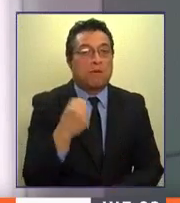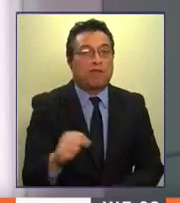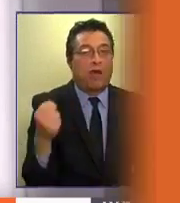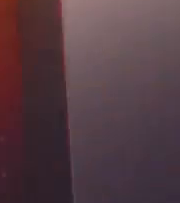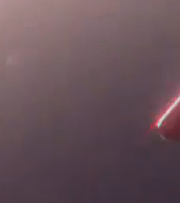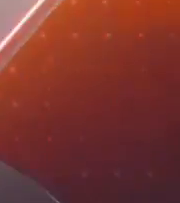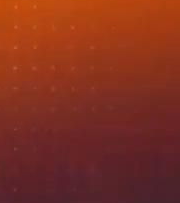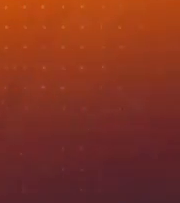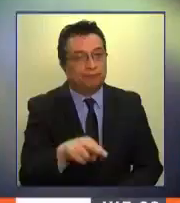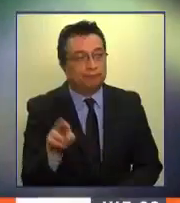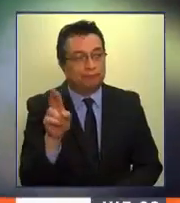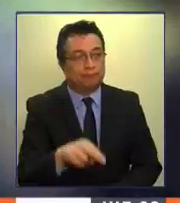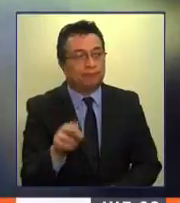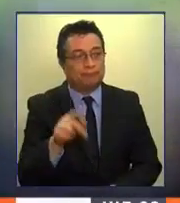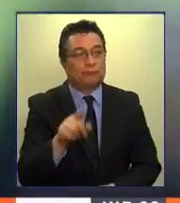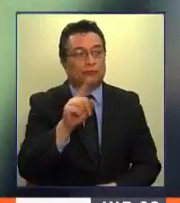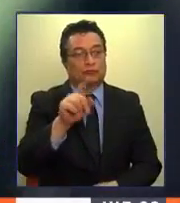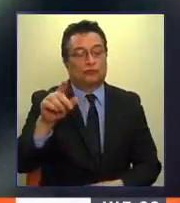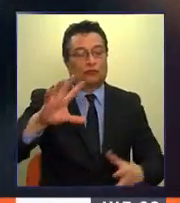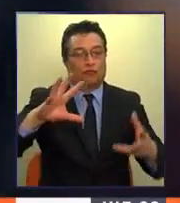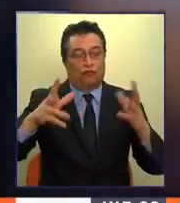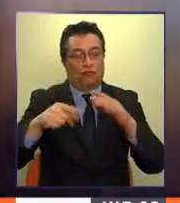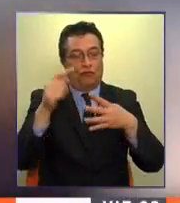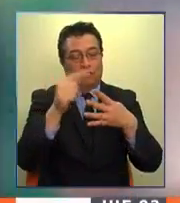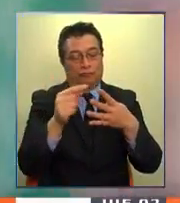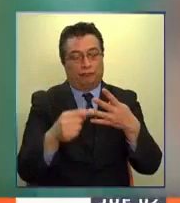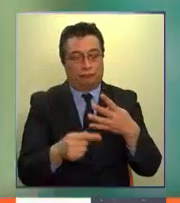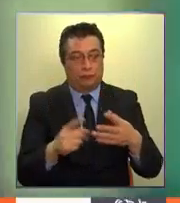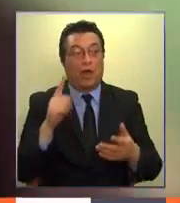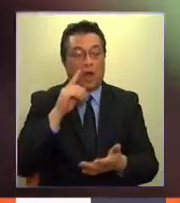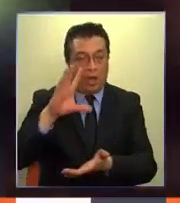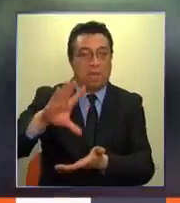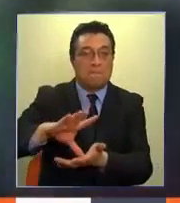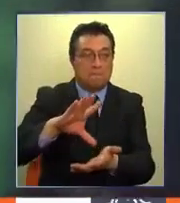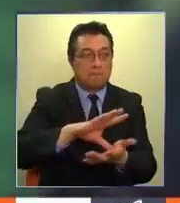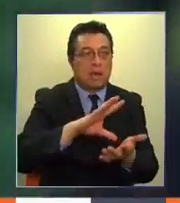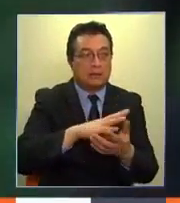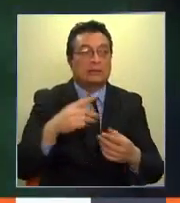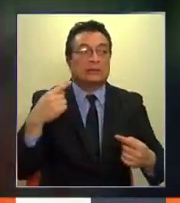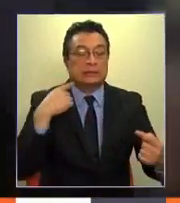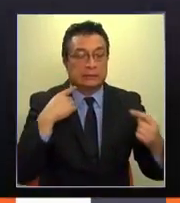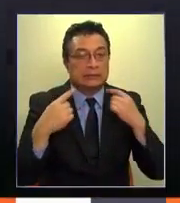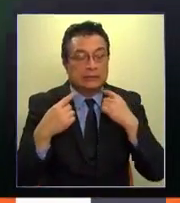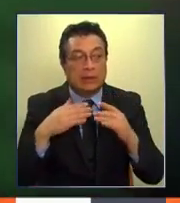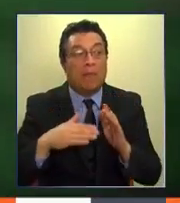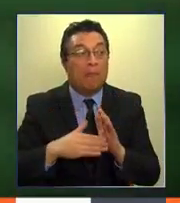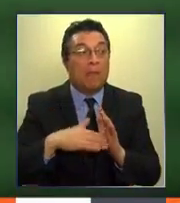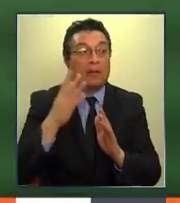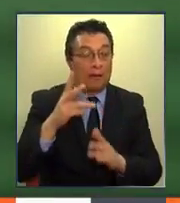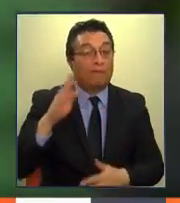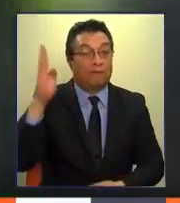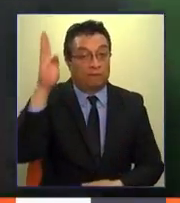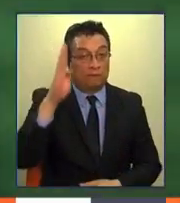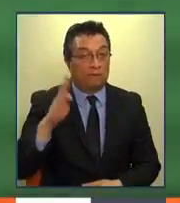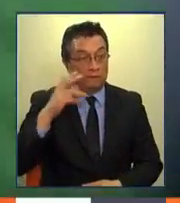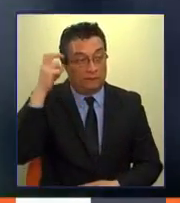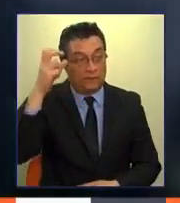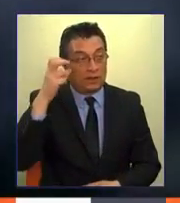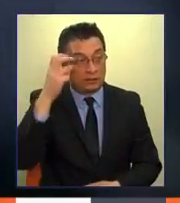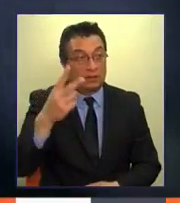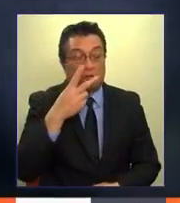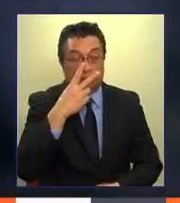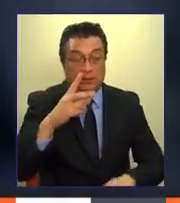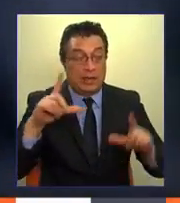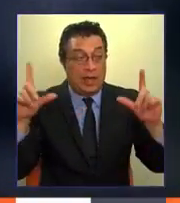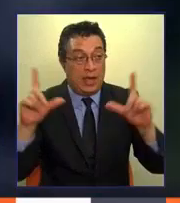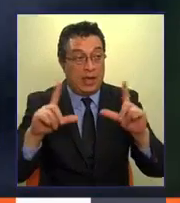siempre, porque están en todas partes del mundo, incluso en los países más afectados por esta pandemia, como es Brasil. Vemos en